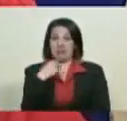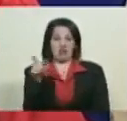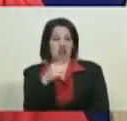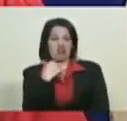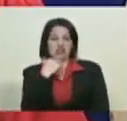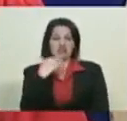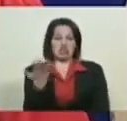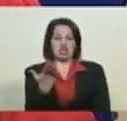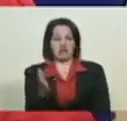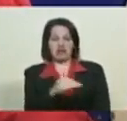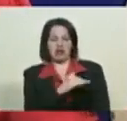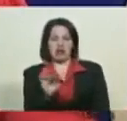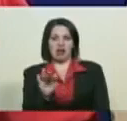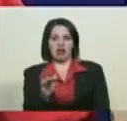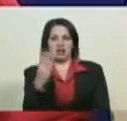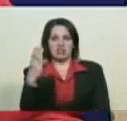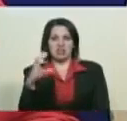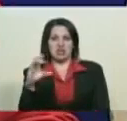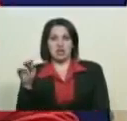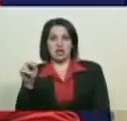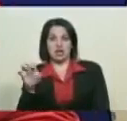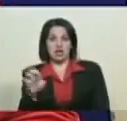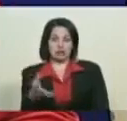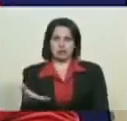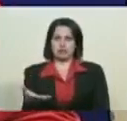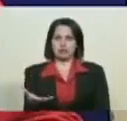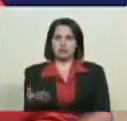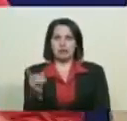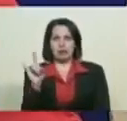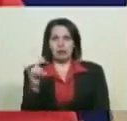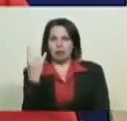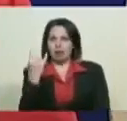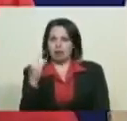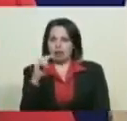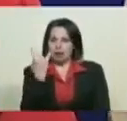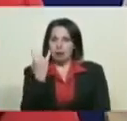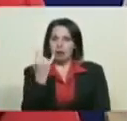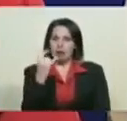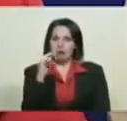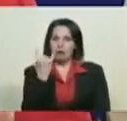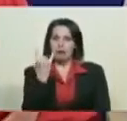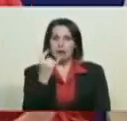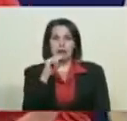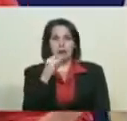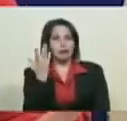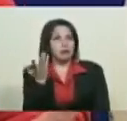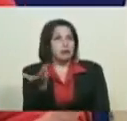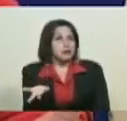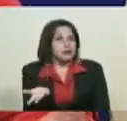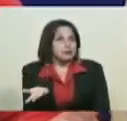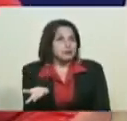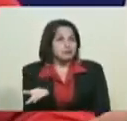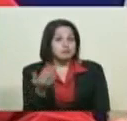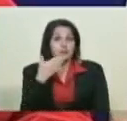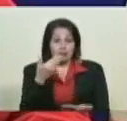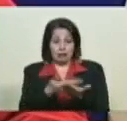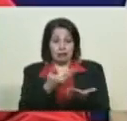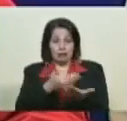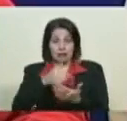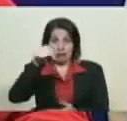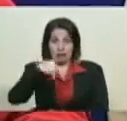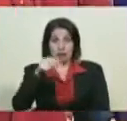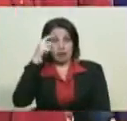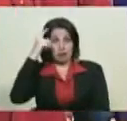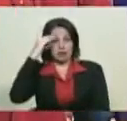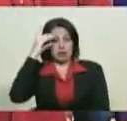el CNE. Los volvieron a engañar, señores. Y los están engañando. Eso no está planteado en ningún lado. Cuando haya aquí elecciones, la presidenta de la